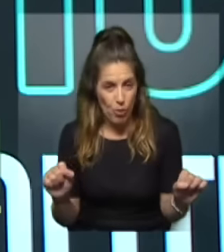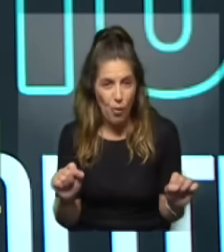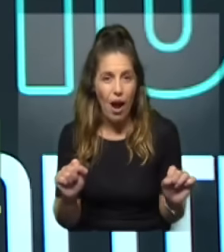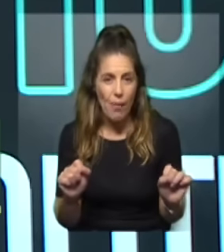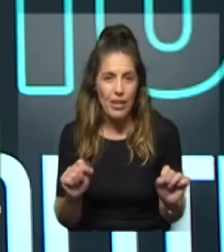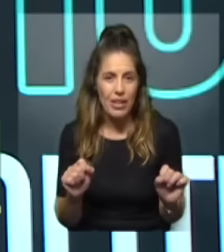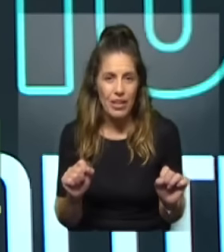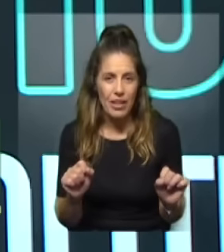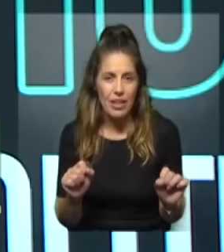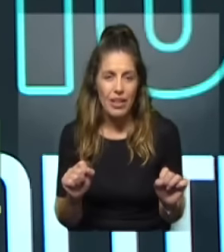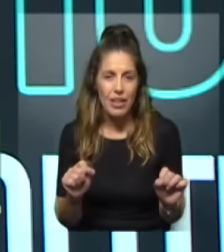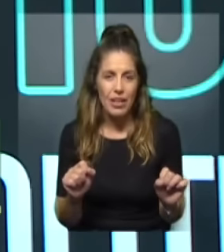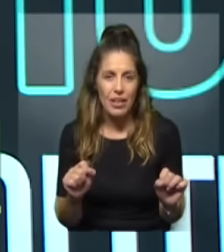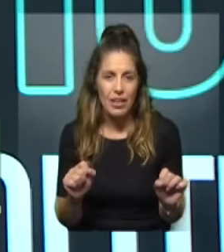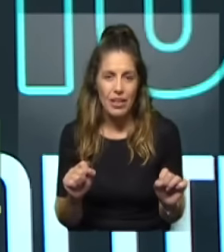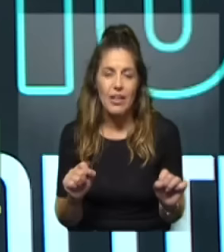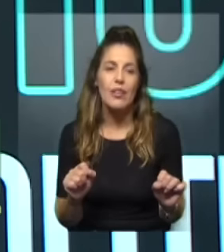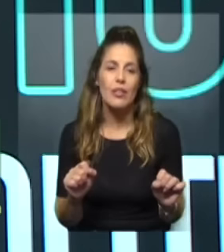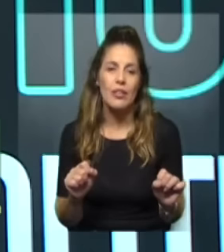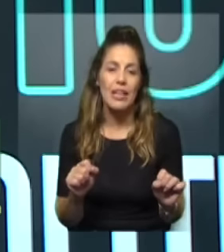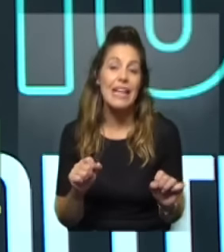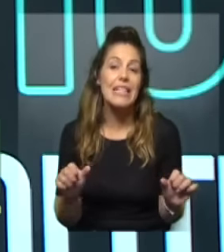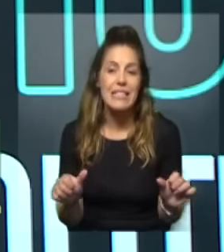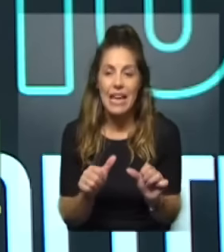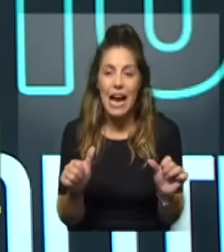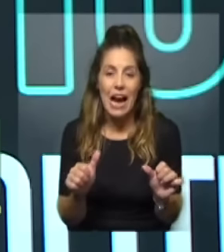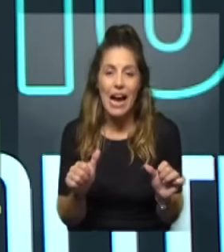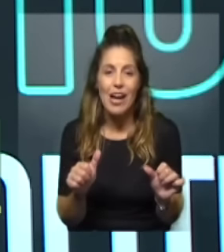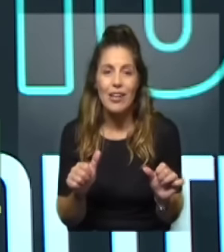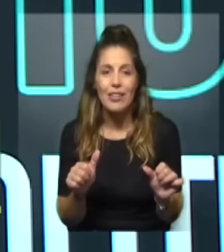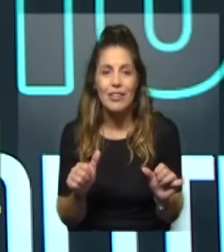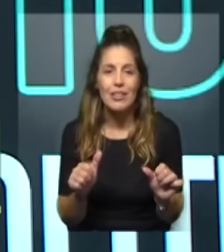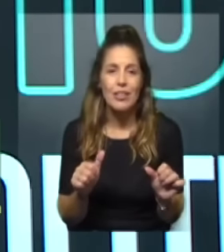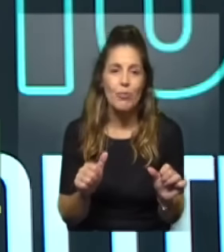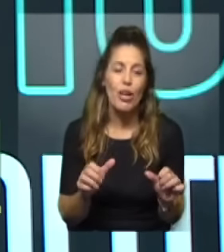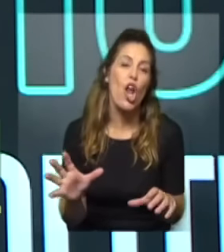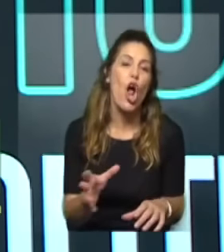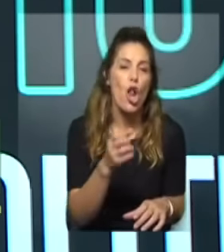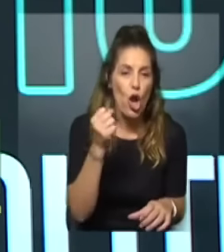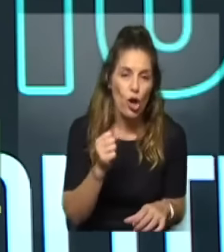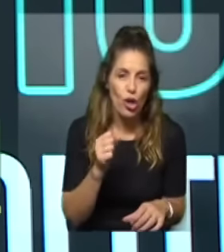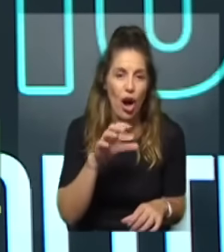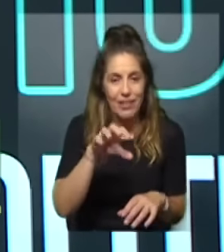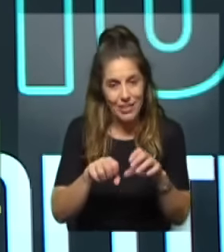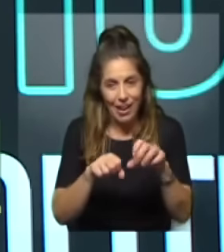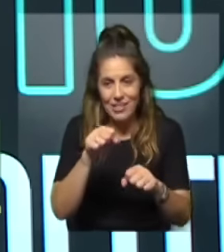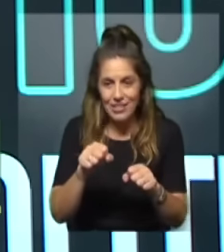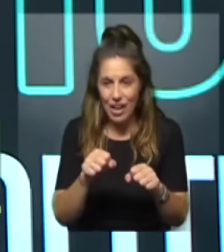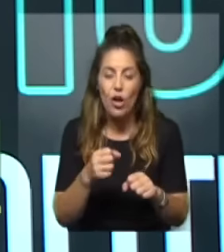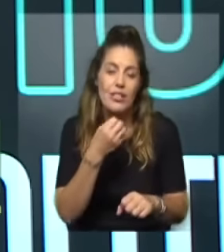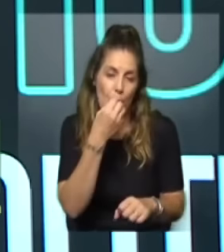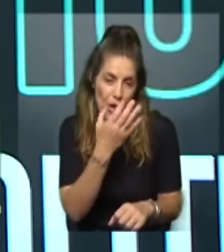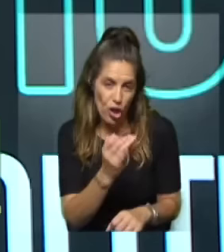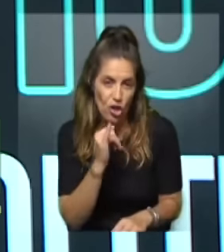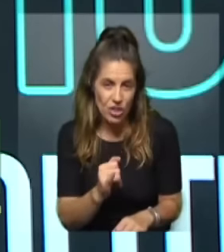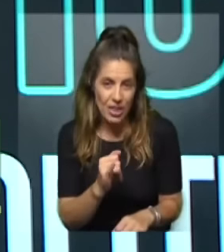presidente incluso sus primeras declaraciones es que sea un mix entre bueno los logros que se alcanzaron O sea que se ha mejorado en